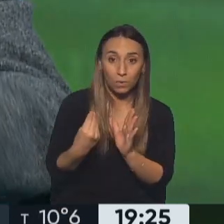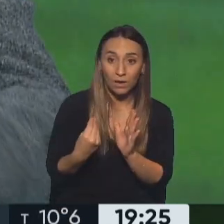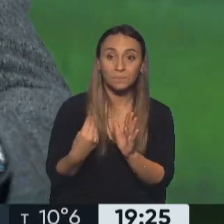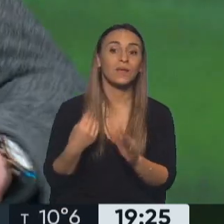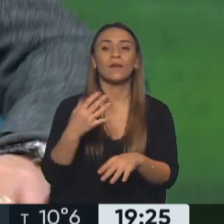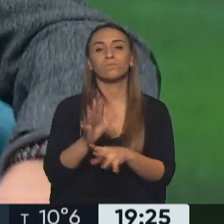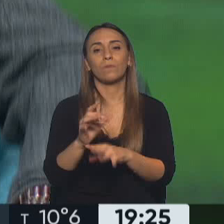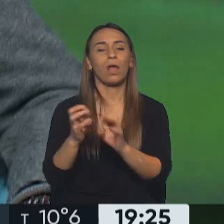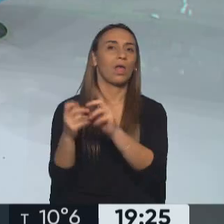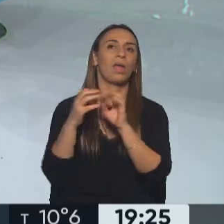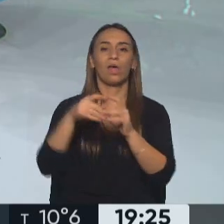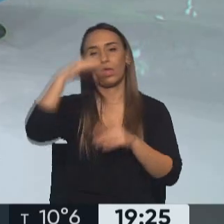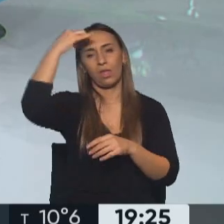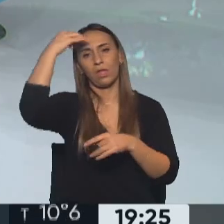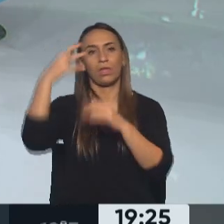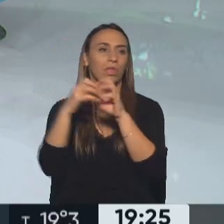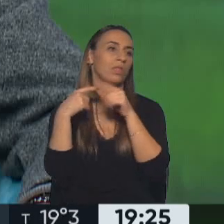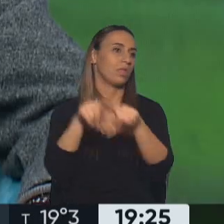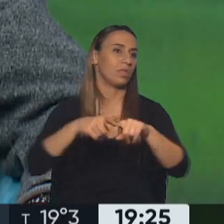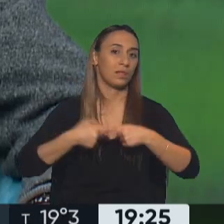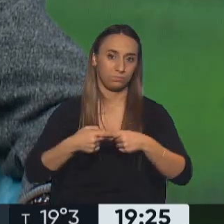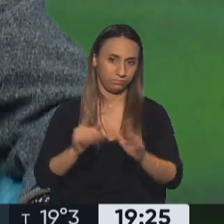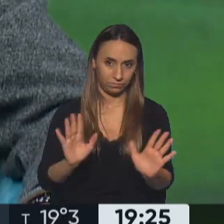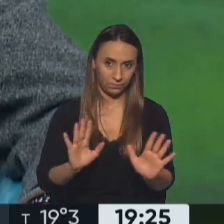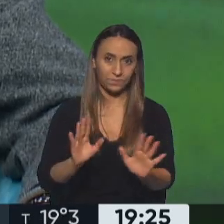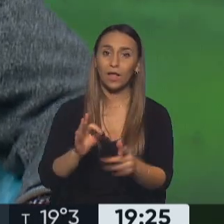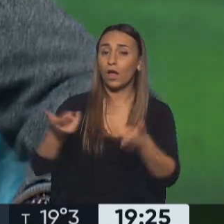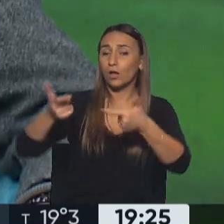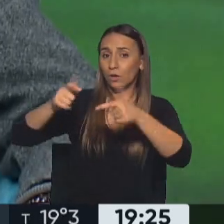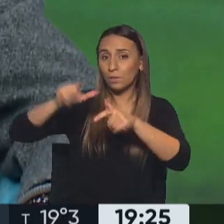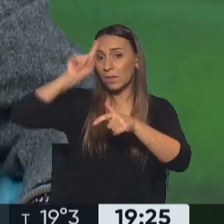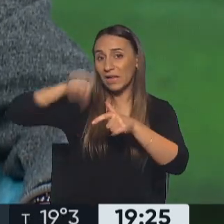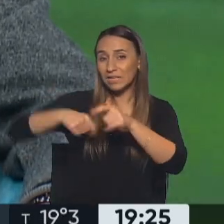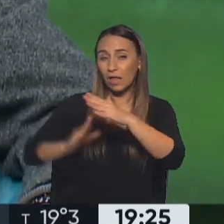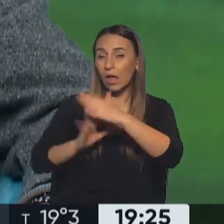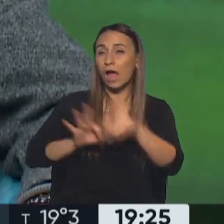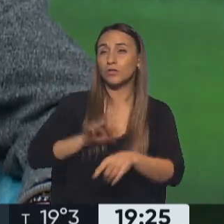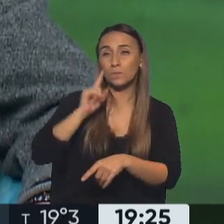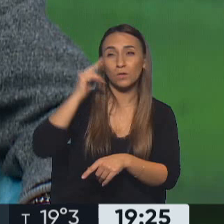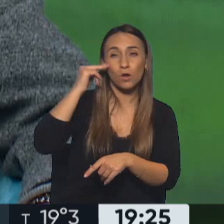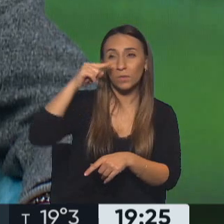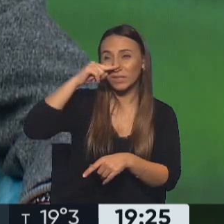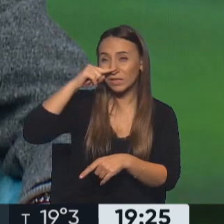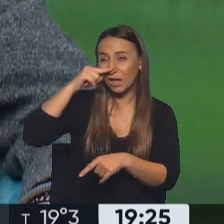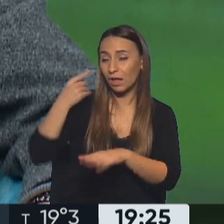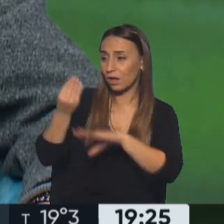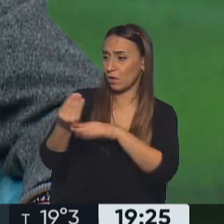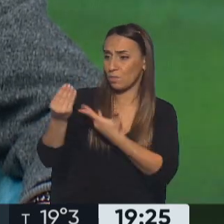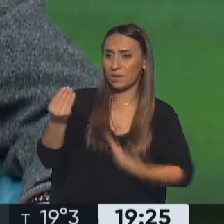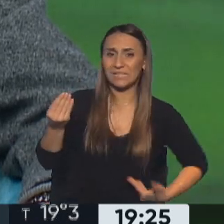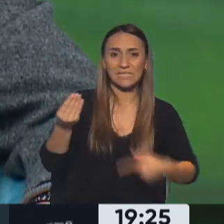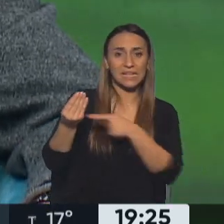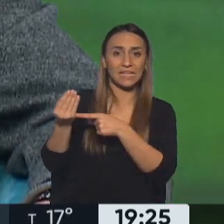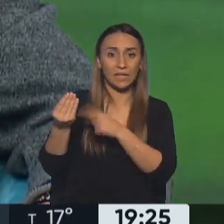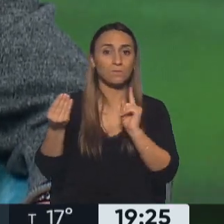contexto la creación del consejo de la magistratura en el año 97 tenía como presidente del consejo de la